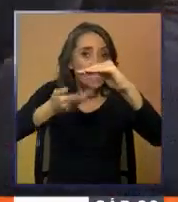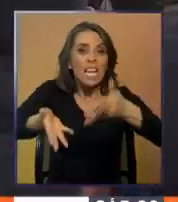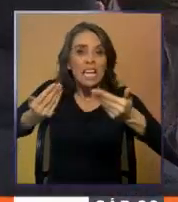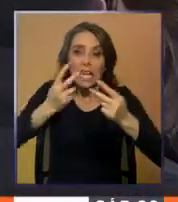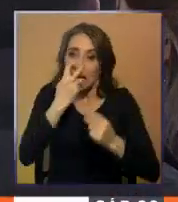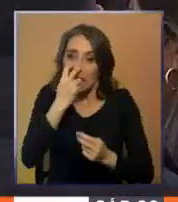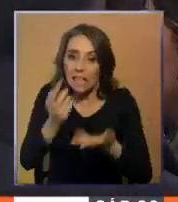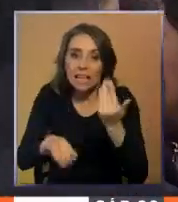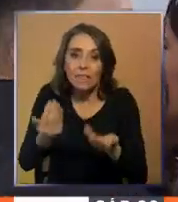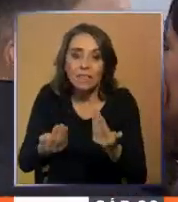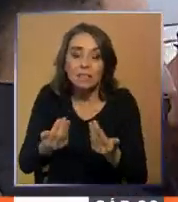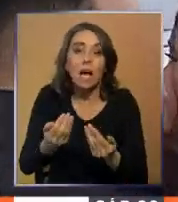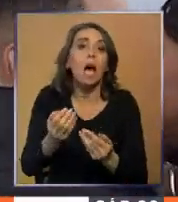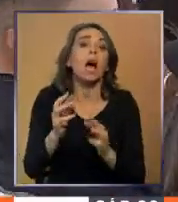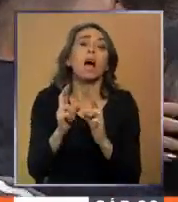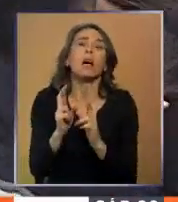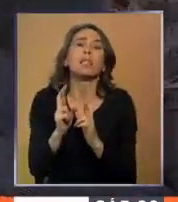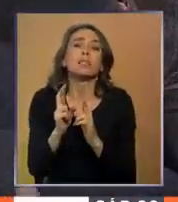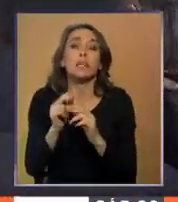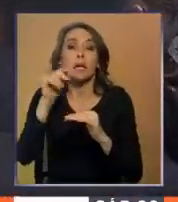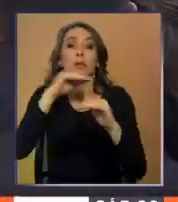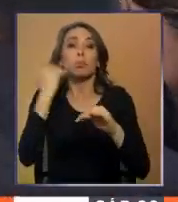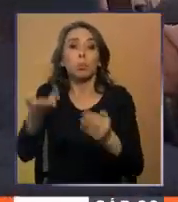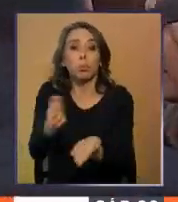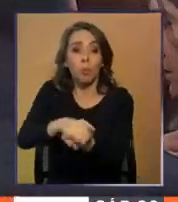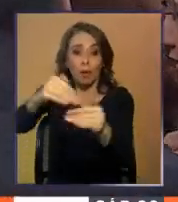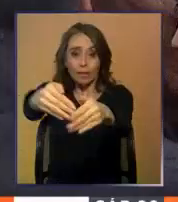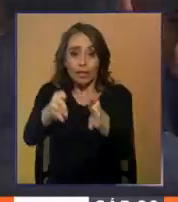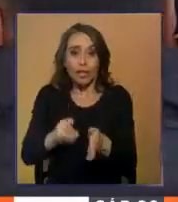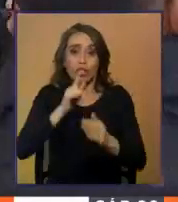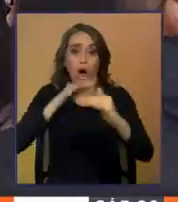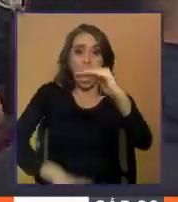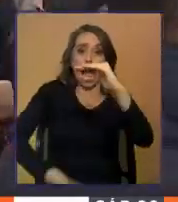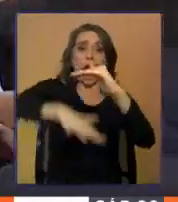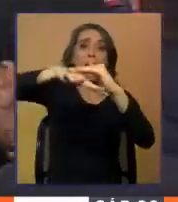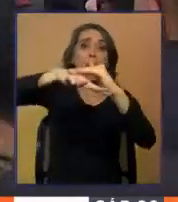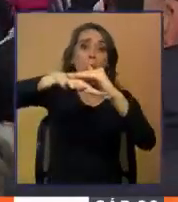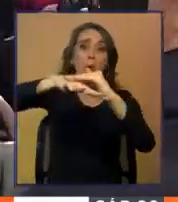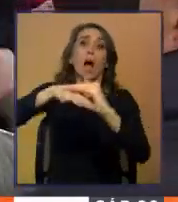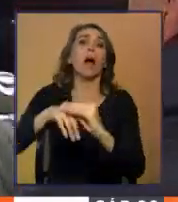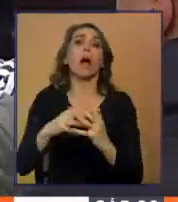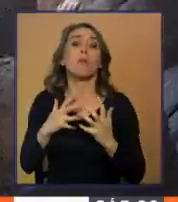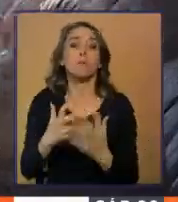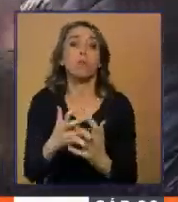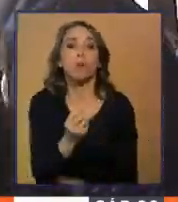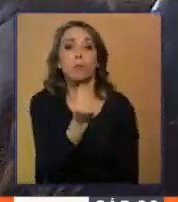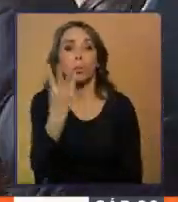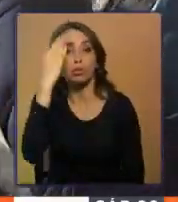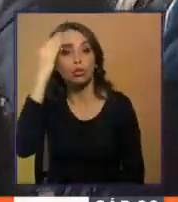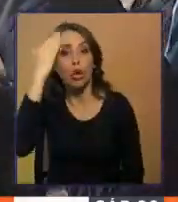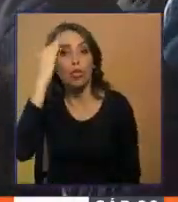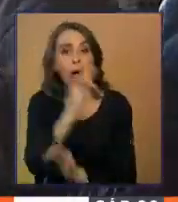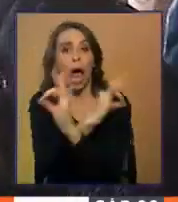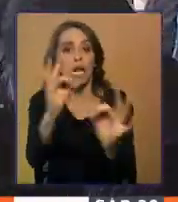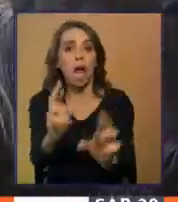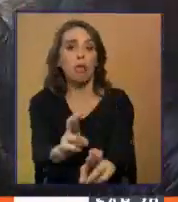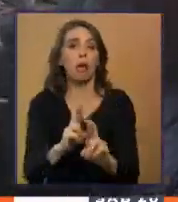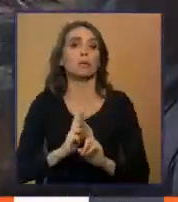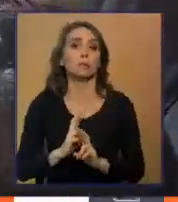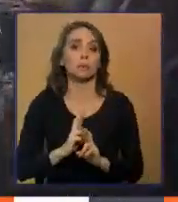queridos no estén bajo el agua. Dicen que la reacción violenta de hoy es fruto de días sin recibir respuestas.